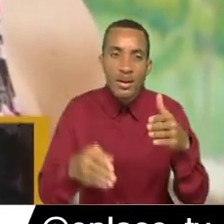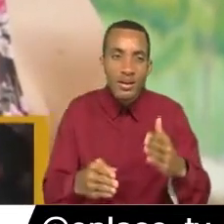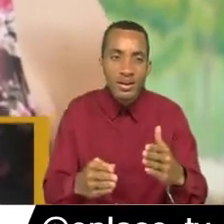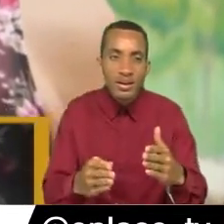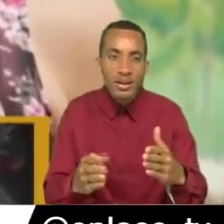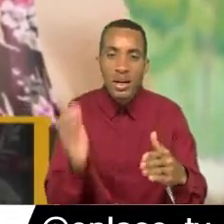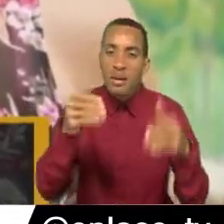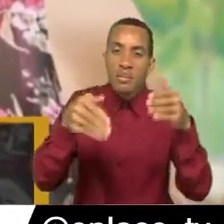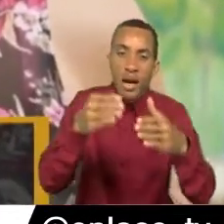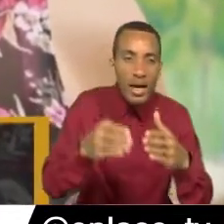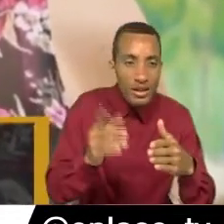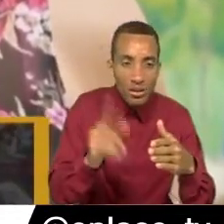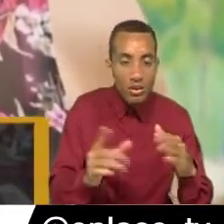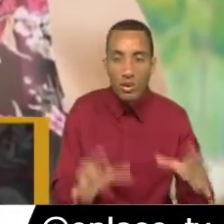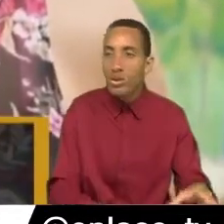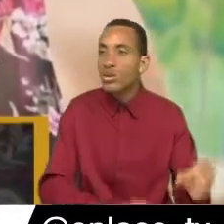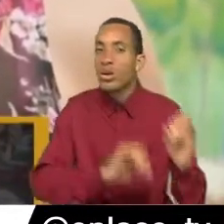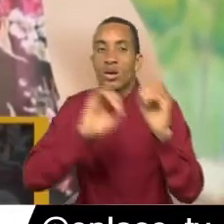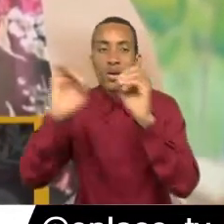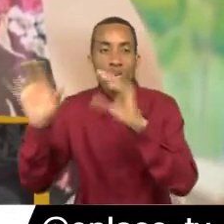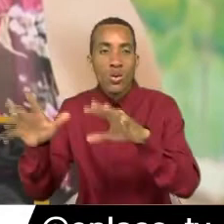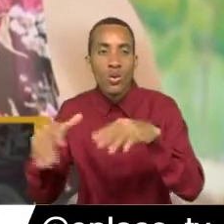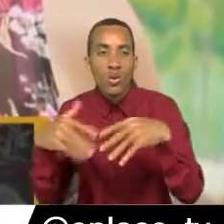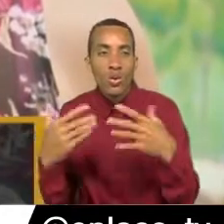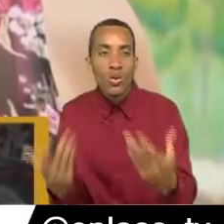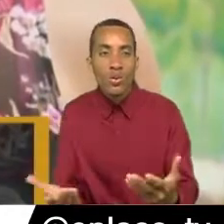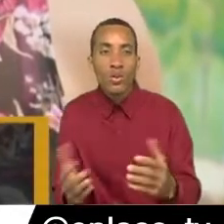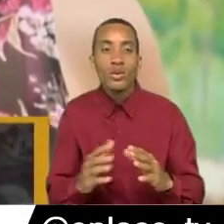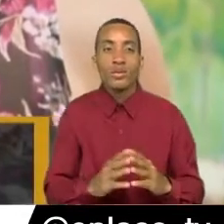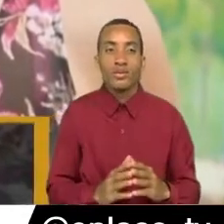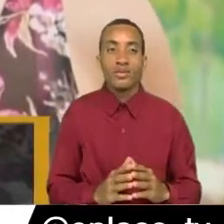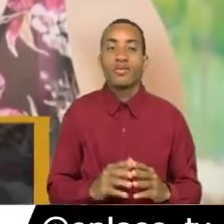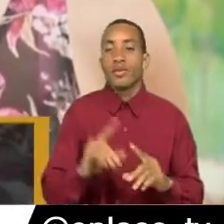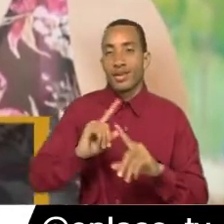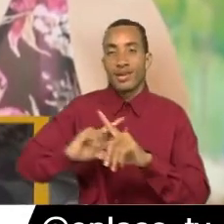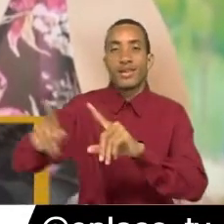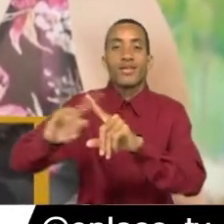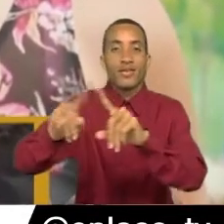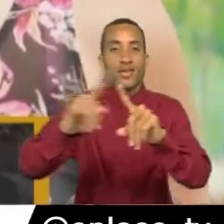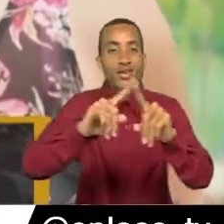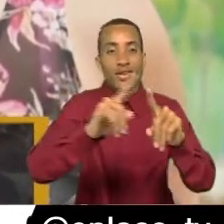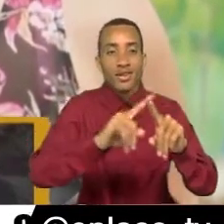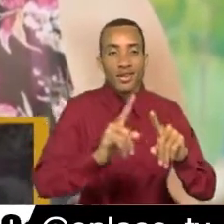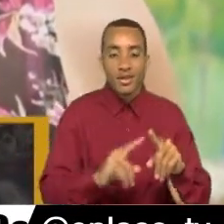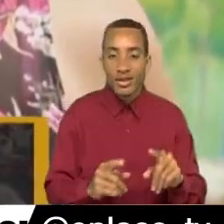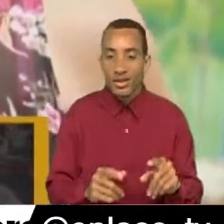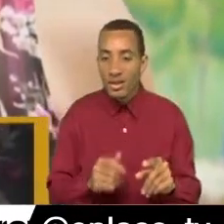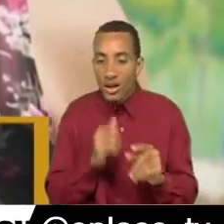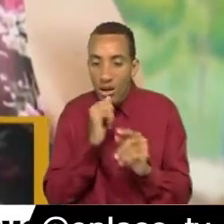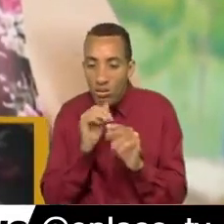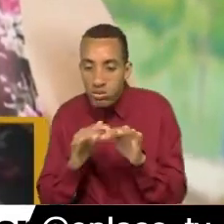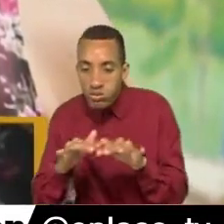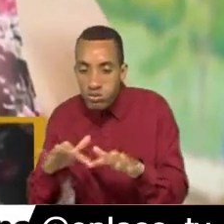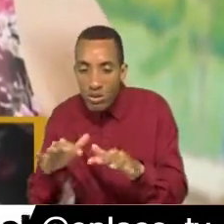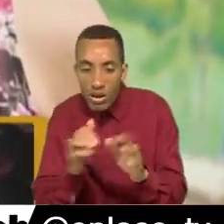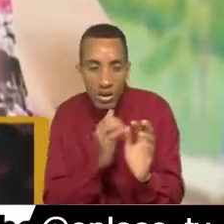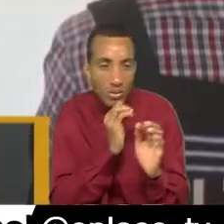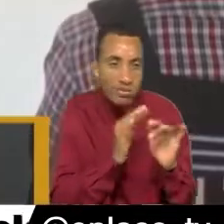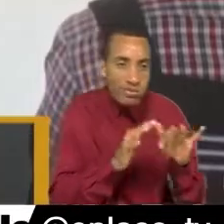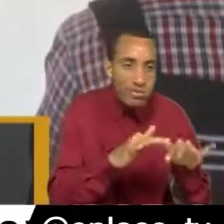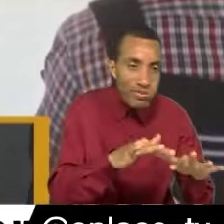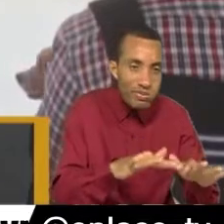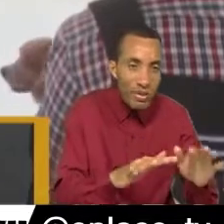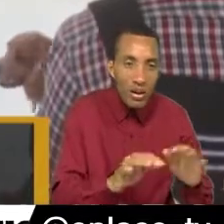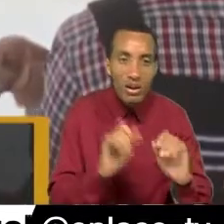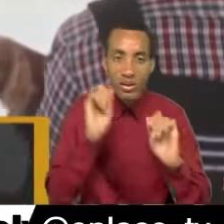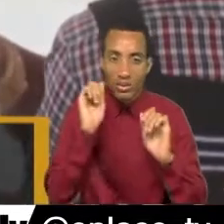embalse, entonces por medio de la faena los llevan a diferentes quebradas que quedan aguas arriba del embalse para que ellos se